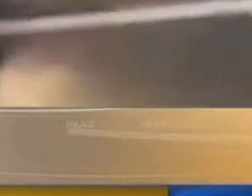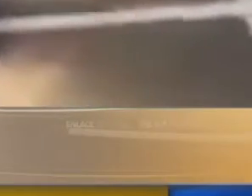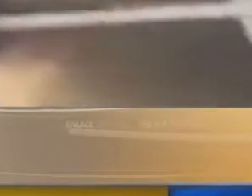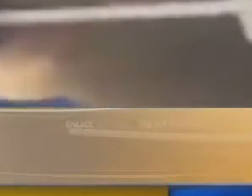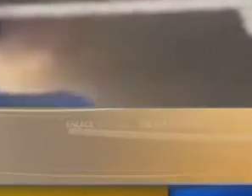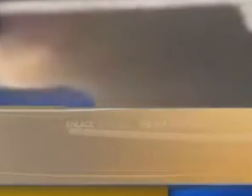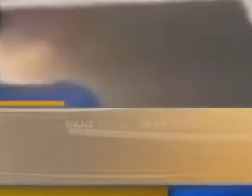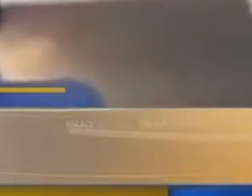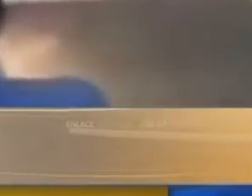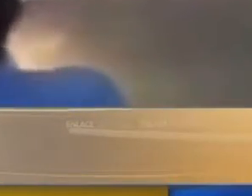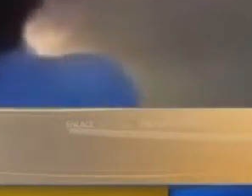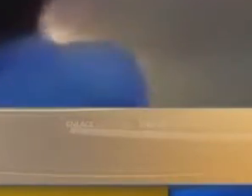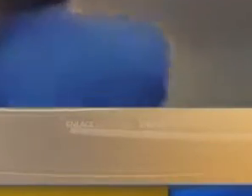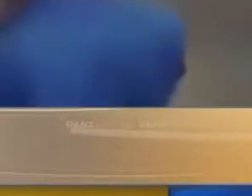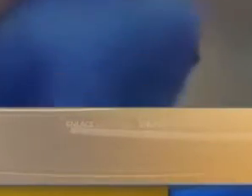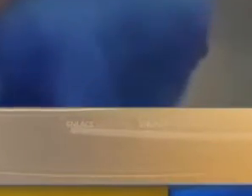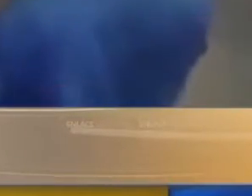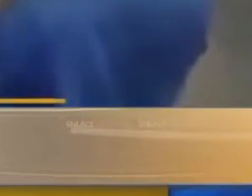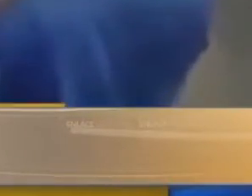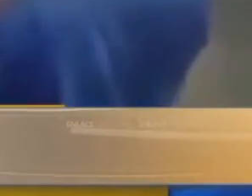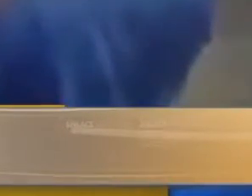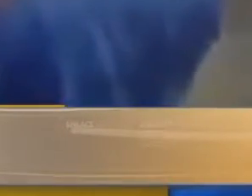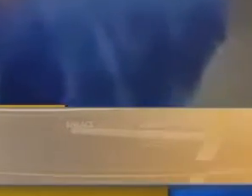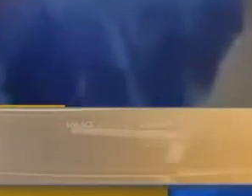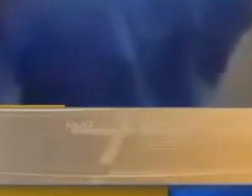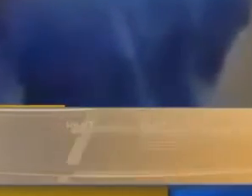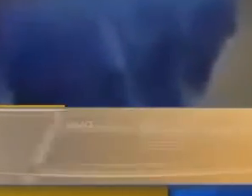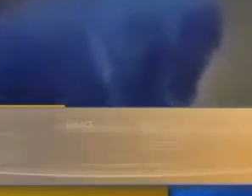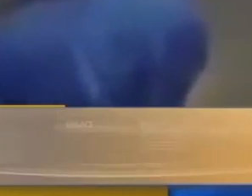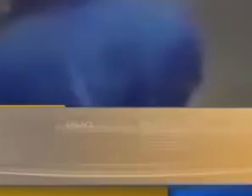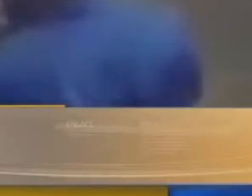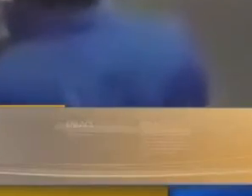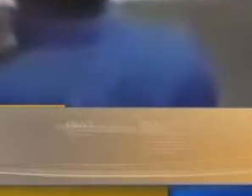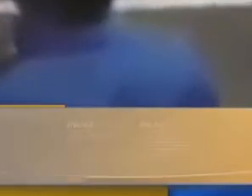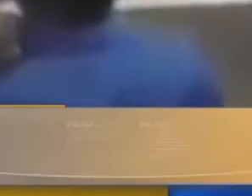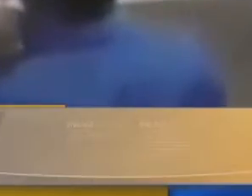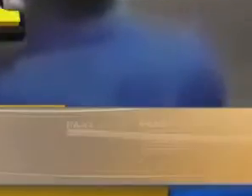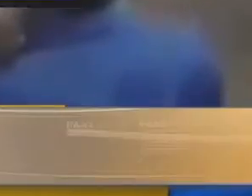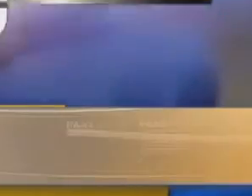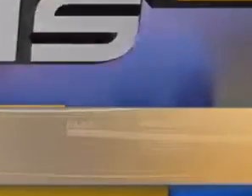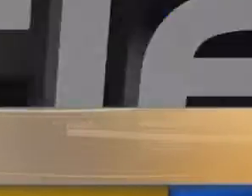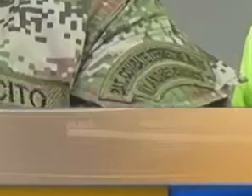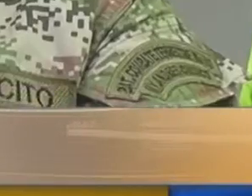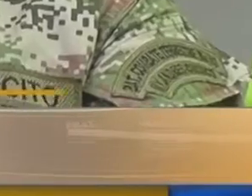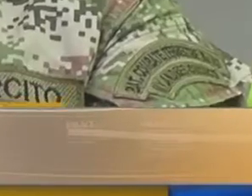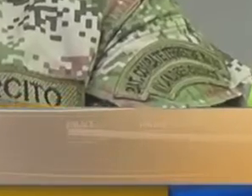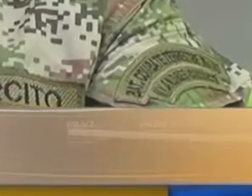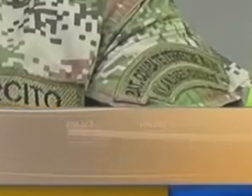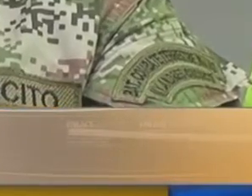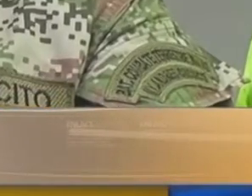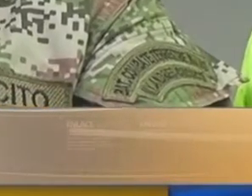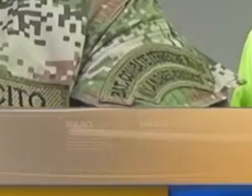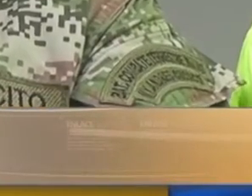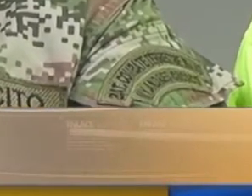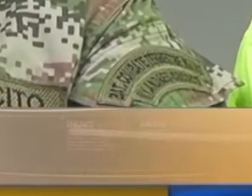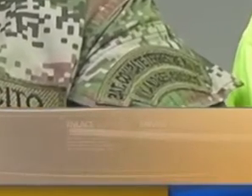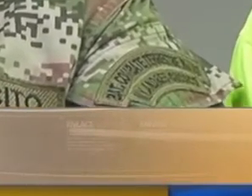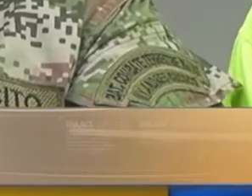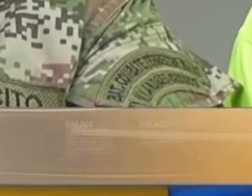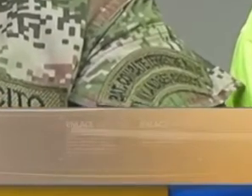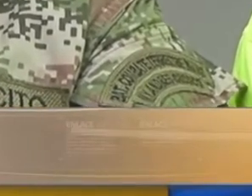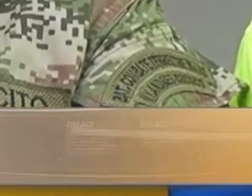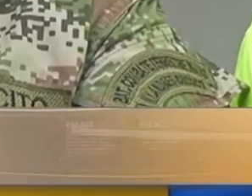protagoniza escándalo en el nororiente de la ciudad. Se evidencia la incitación a la violencia por parte de la comunidad. Hombre que se hacía pasar por miembro